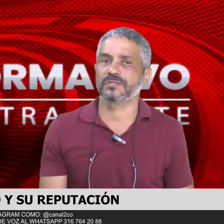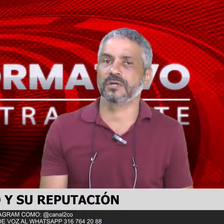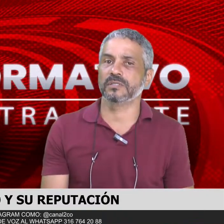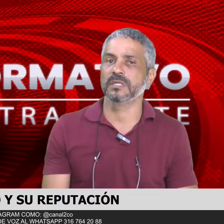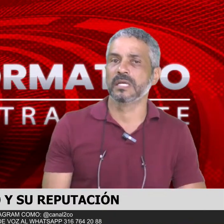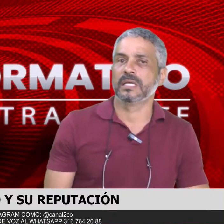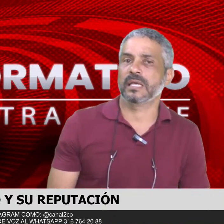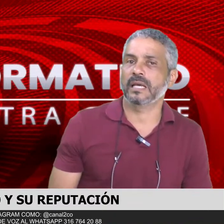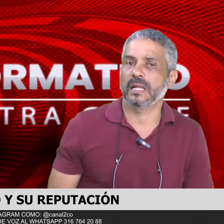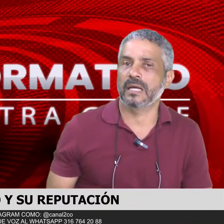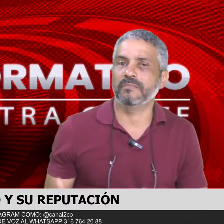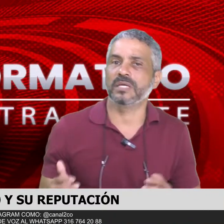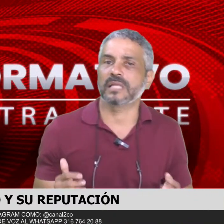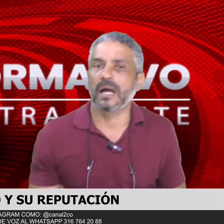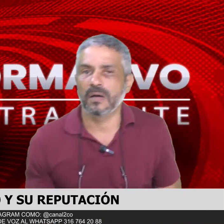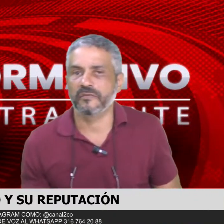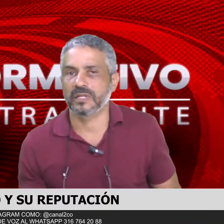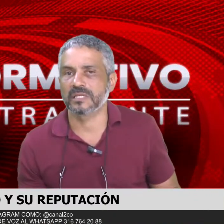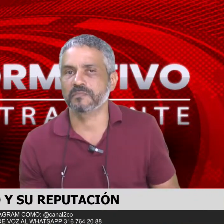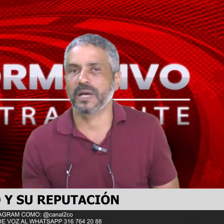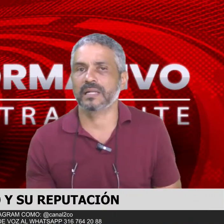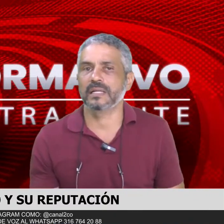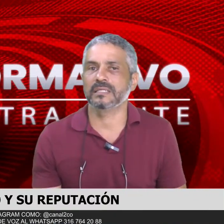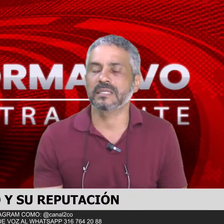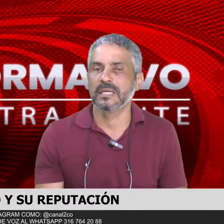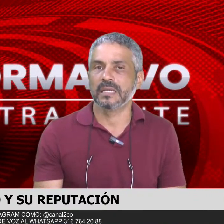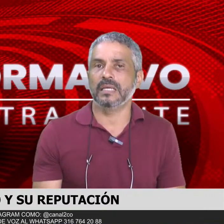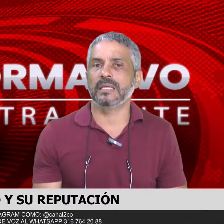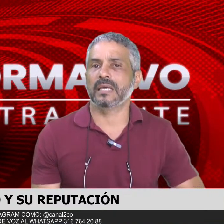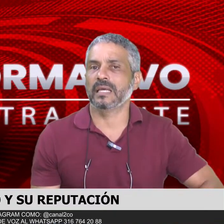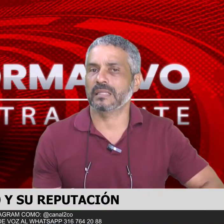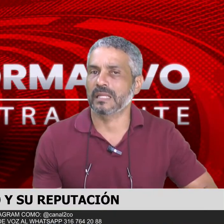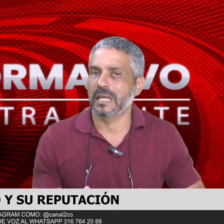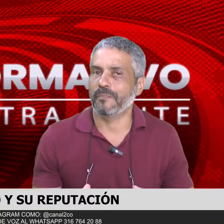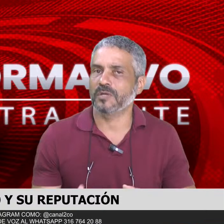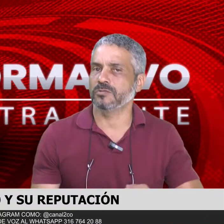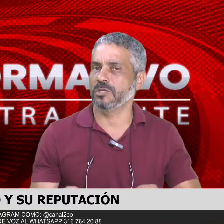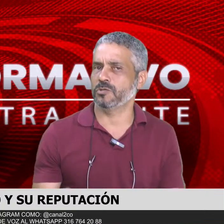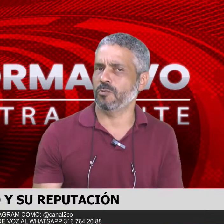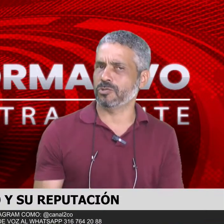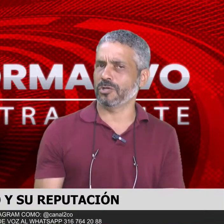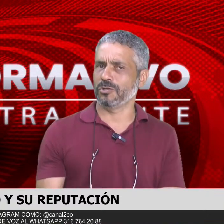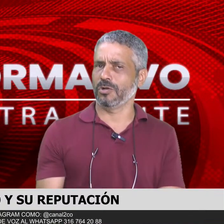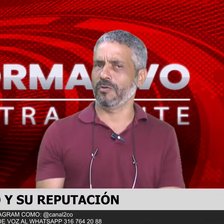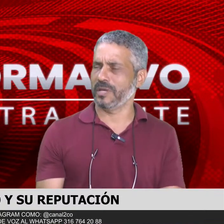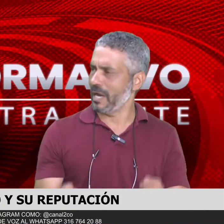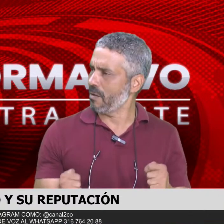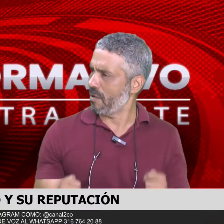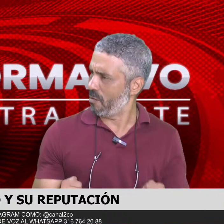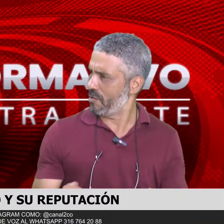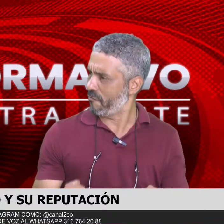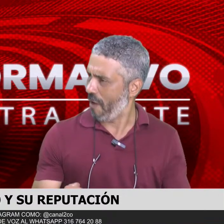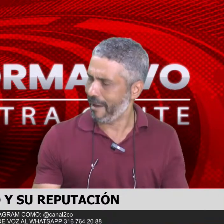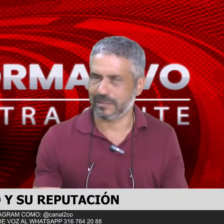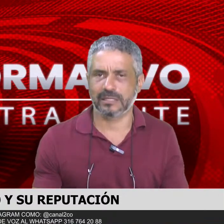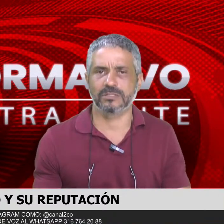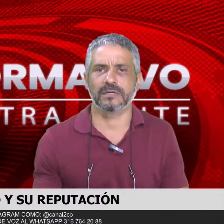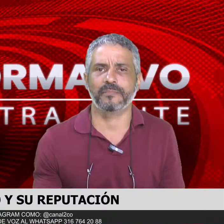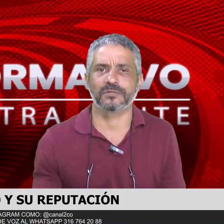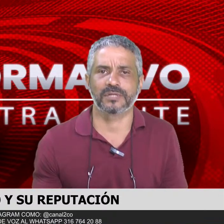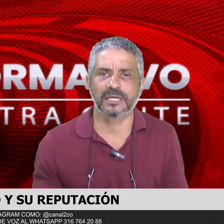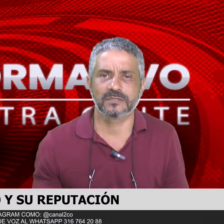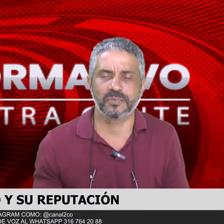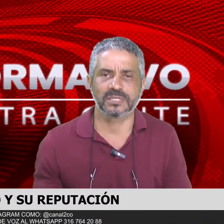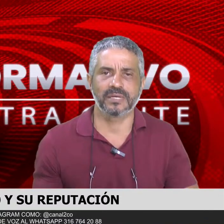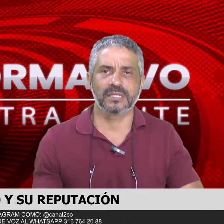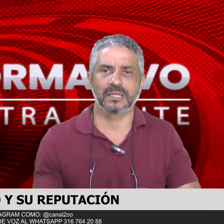de comunicación, que era invitado a diferentes paneles y que tenía pues un discurso que uno lo veía como muy fuerte, o sea,